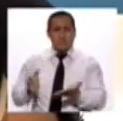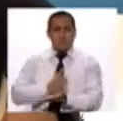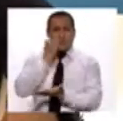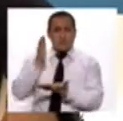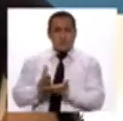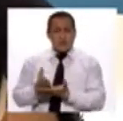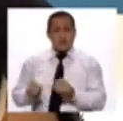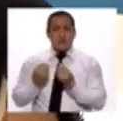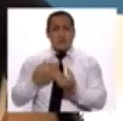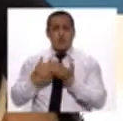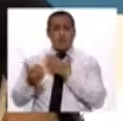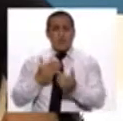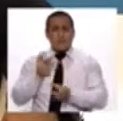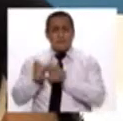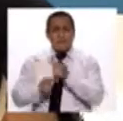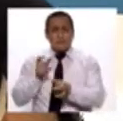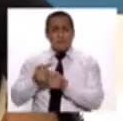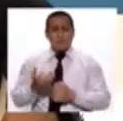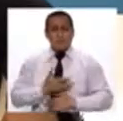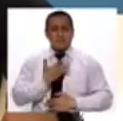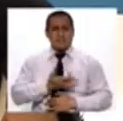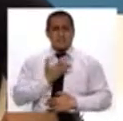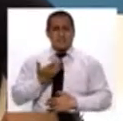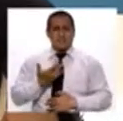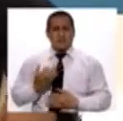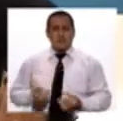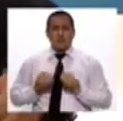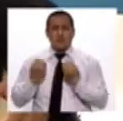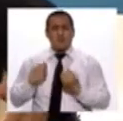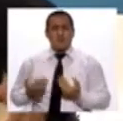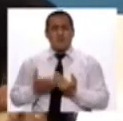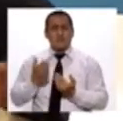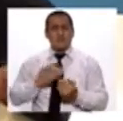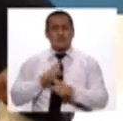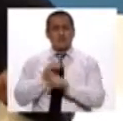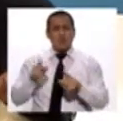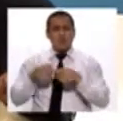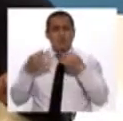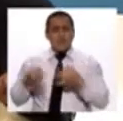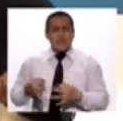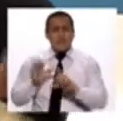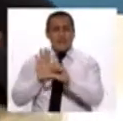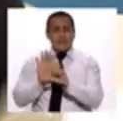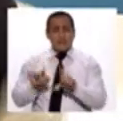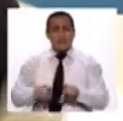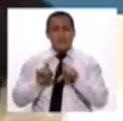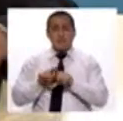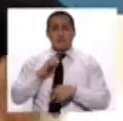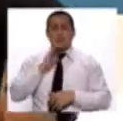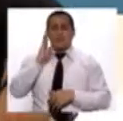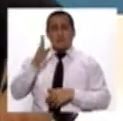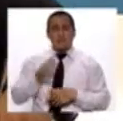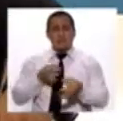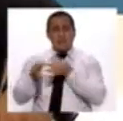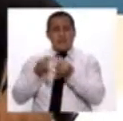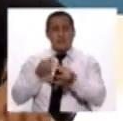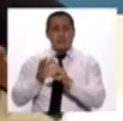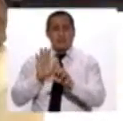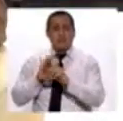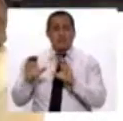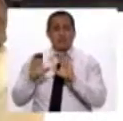caos, porque entonces cualquier persona se va a sentir con la facilidad de no cumplir con la ley e imponer una interpretación de la